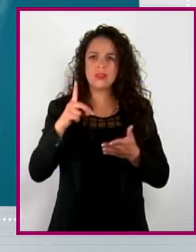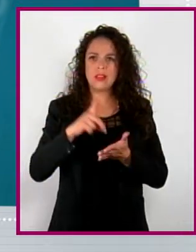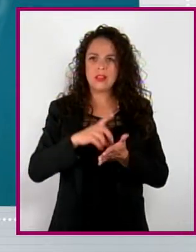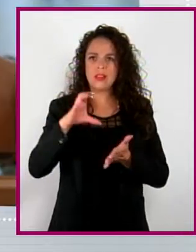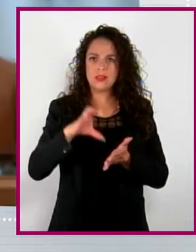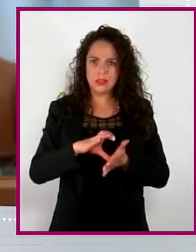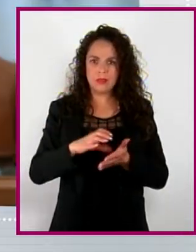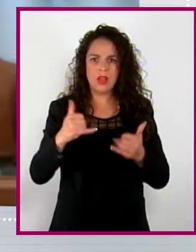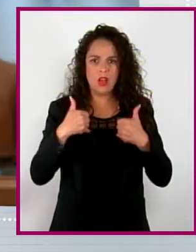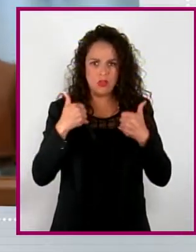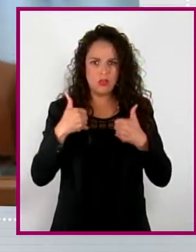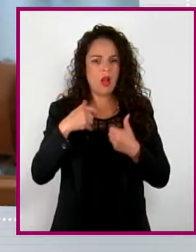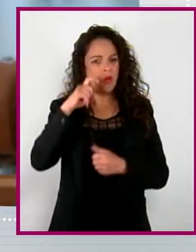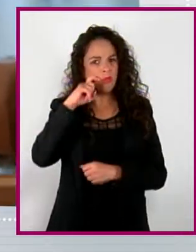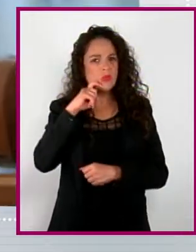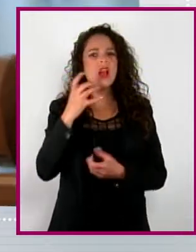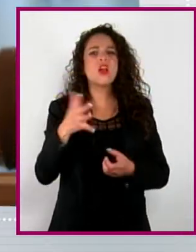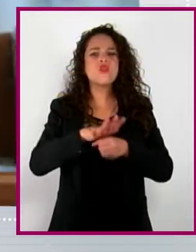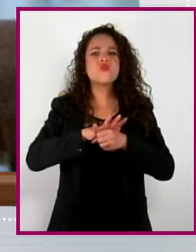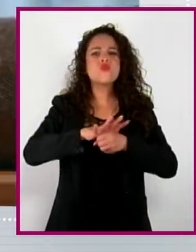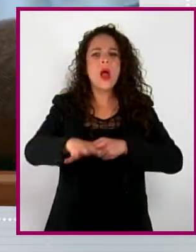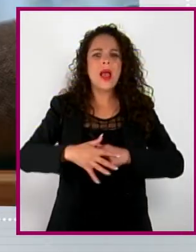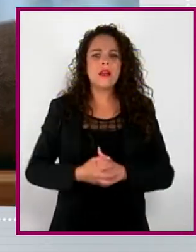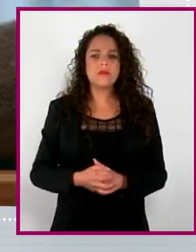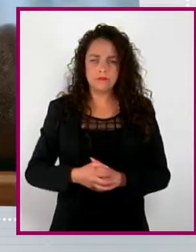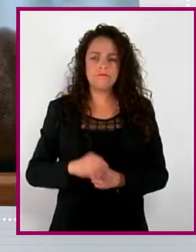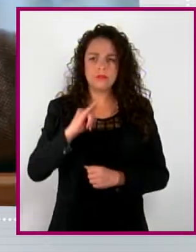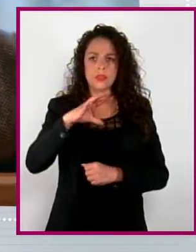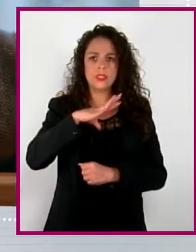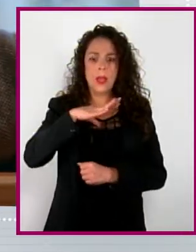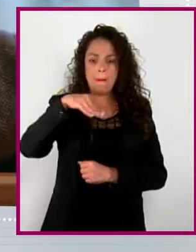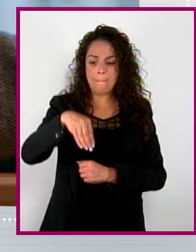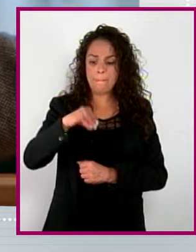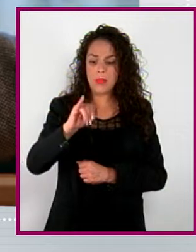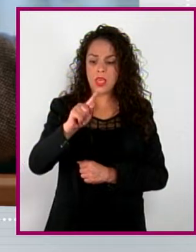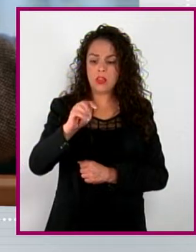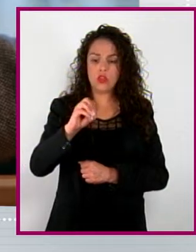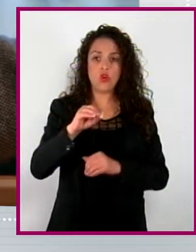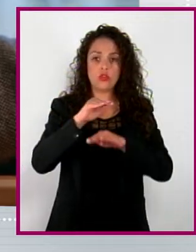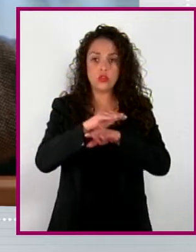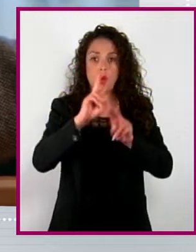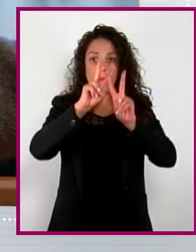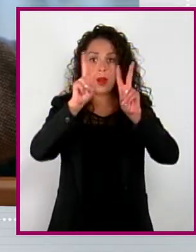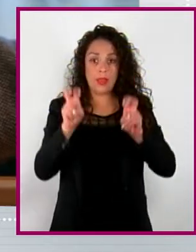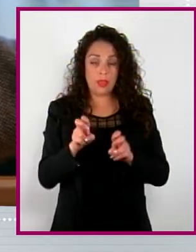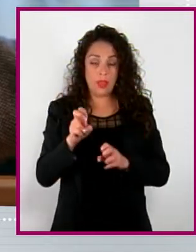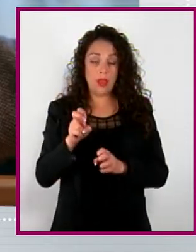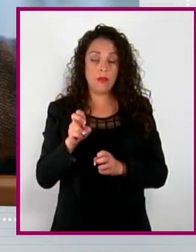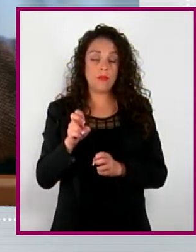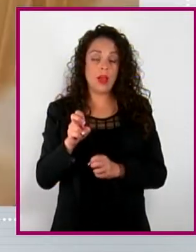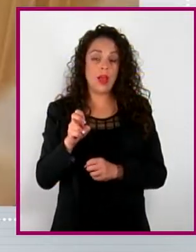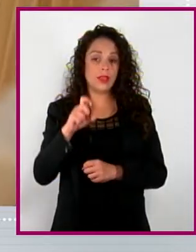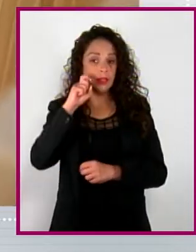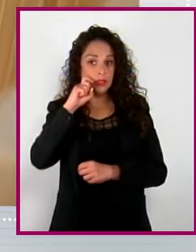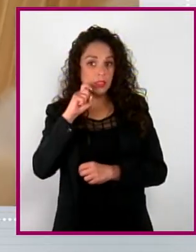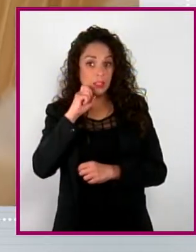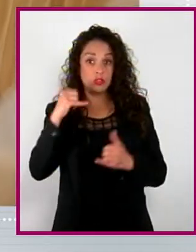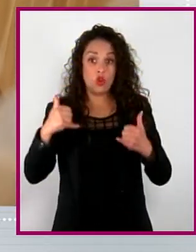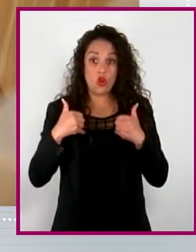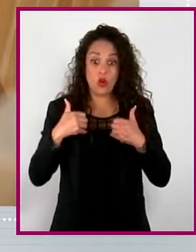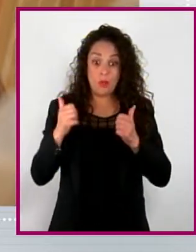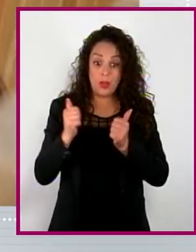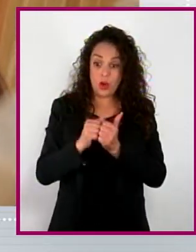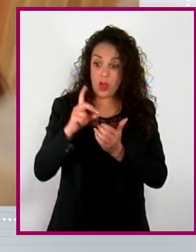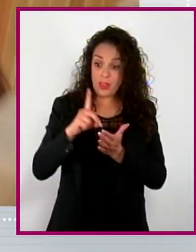son? Entre los mitos en relación a la sexualidad de jóvenes con discapacidad se